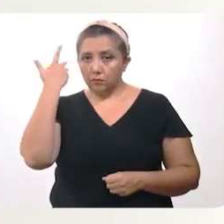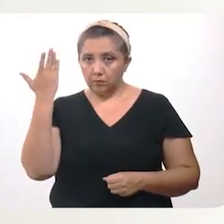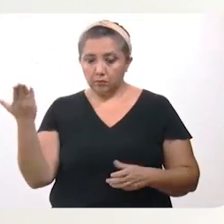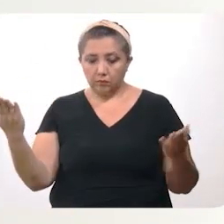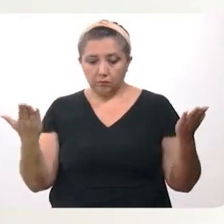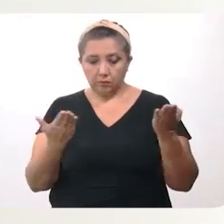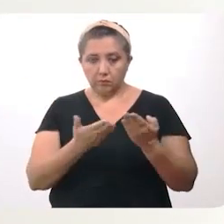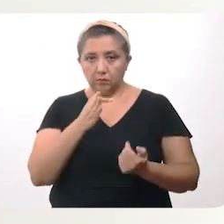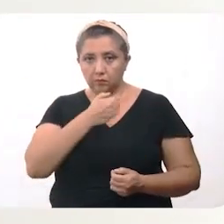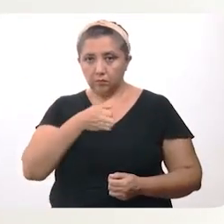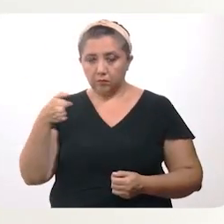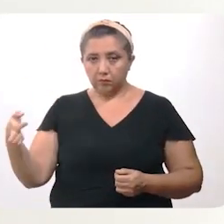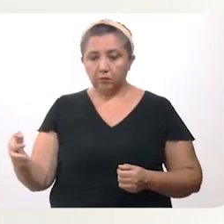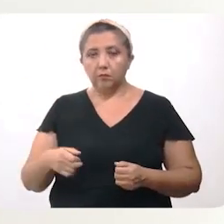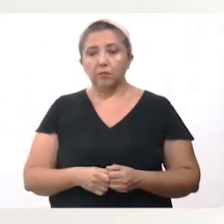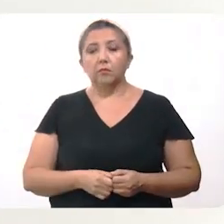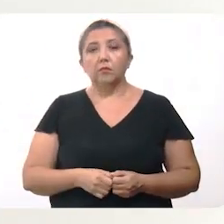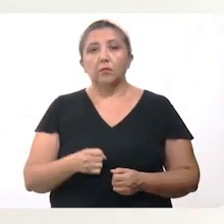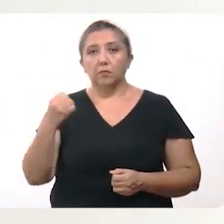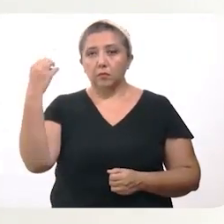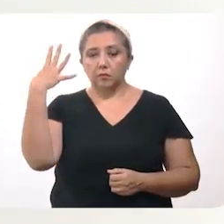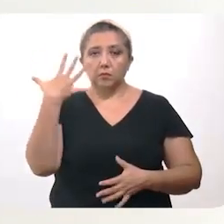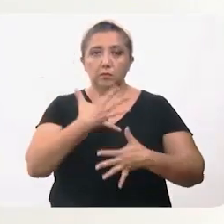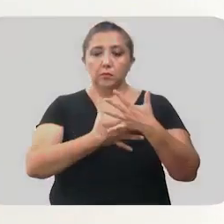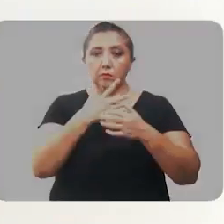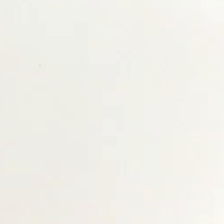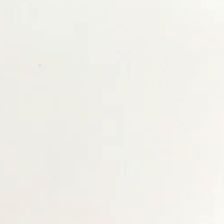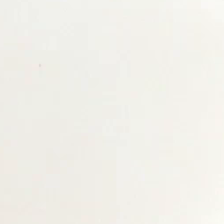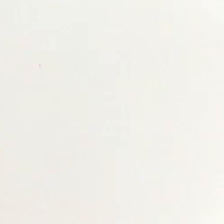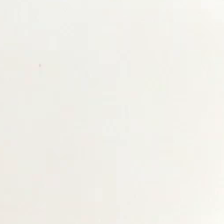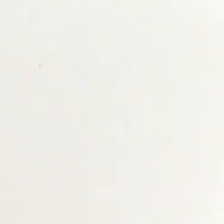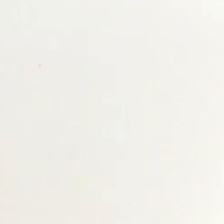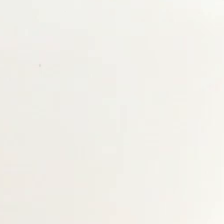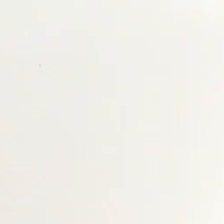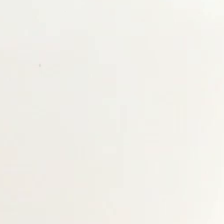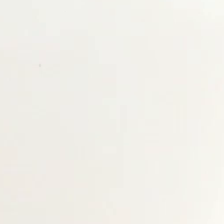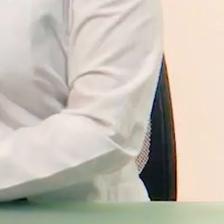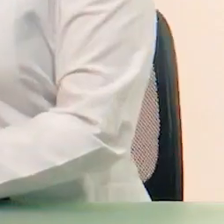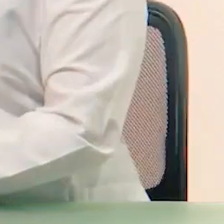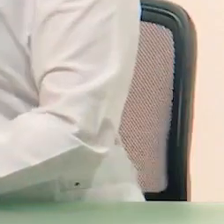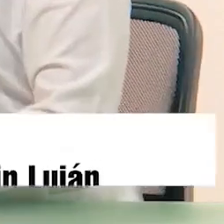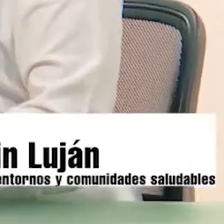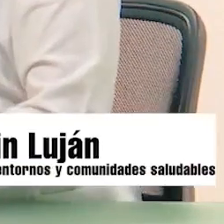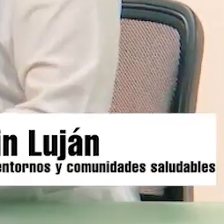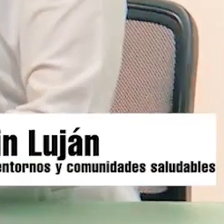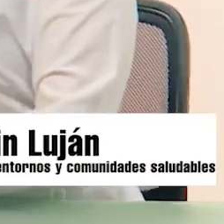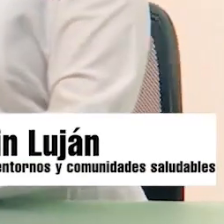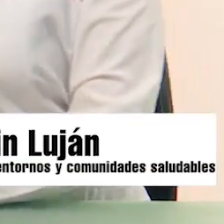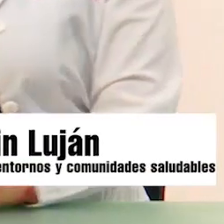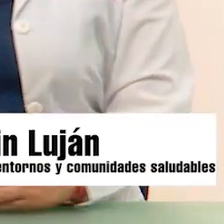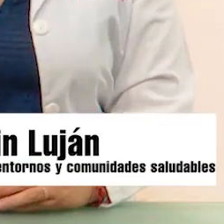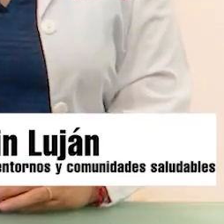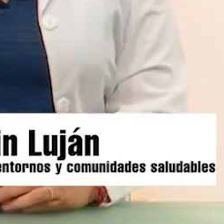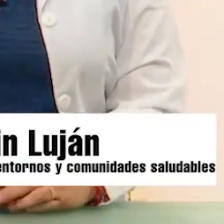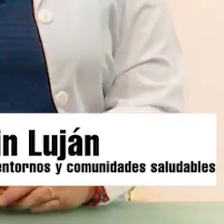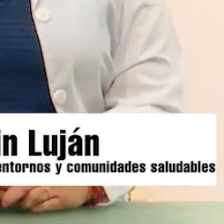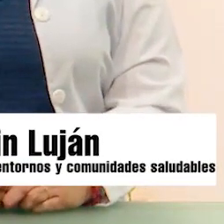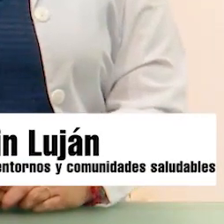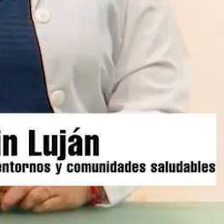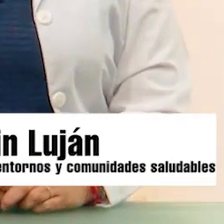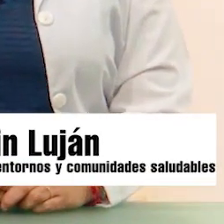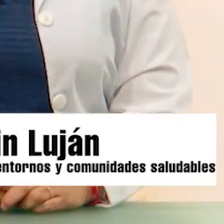finalidad de homologar fechas de presentación con el semáforo quincenal del gobierno federal. Este es el reporte del día de hoy, doctor. Muy bien, doctora.